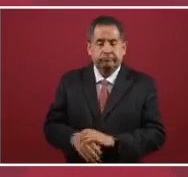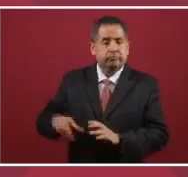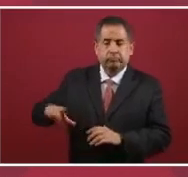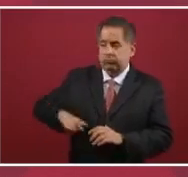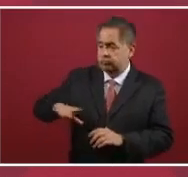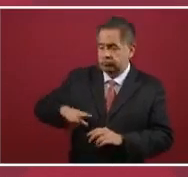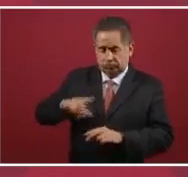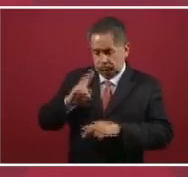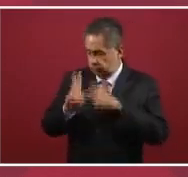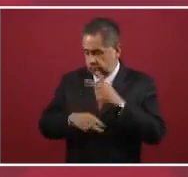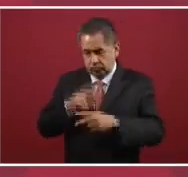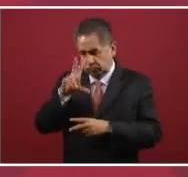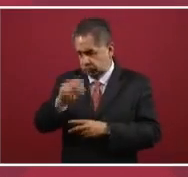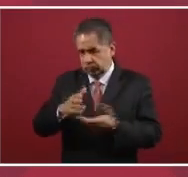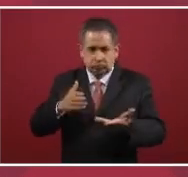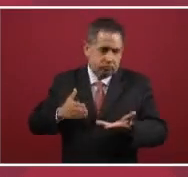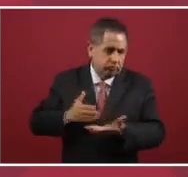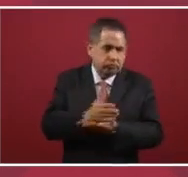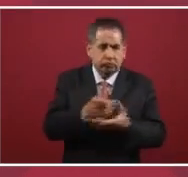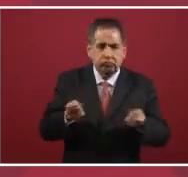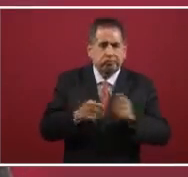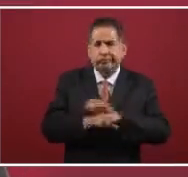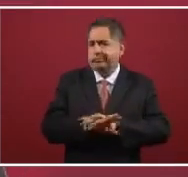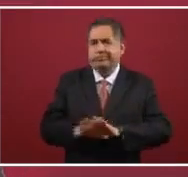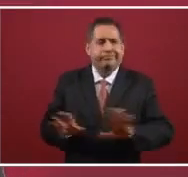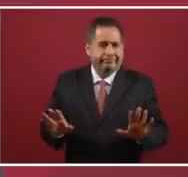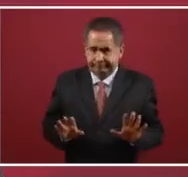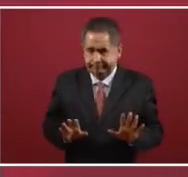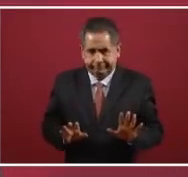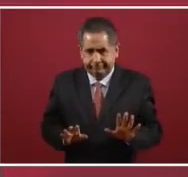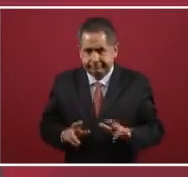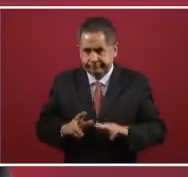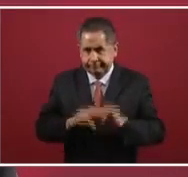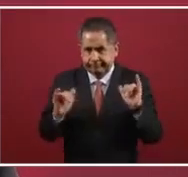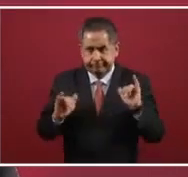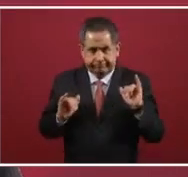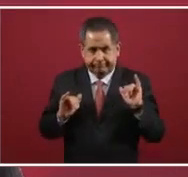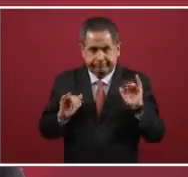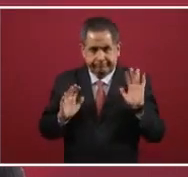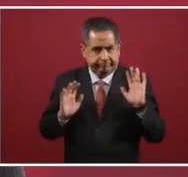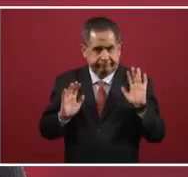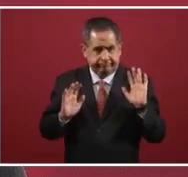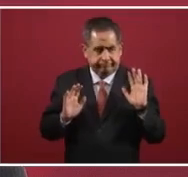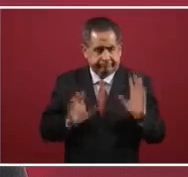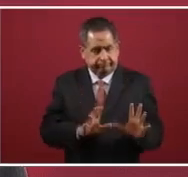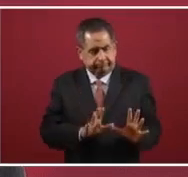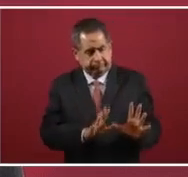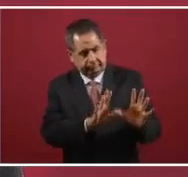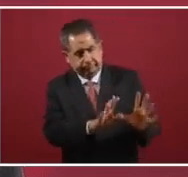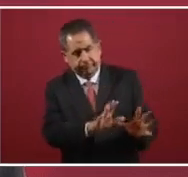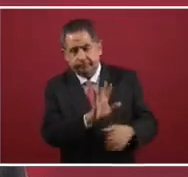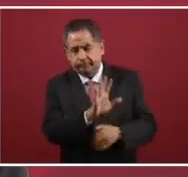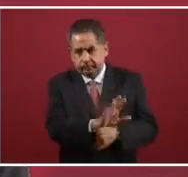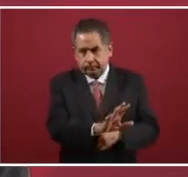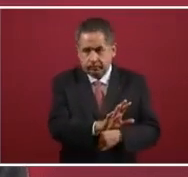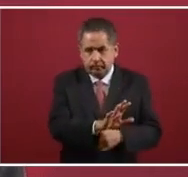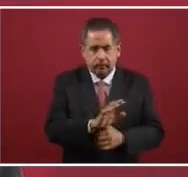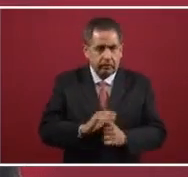a intervenir en lo que corresponde